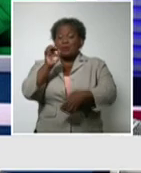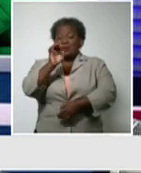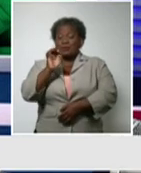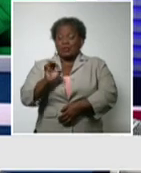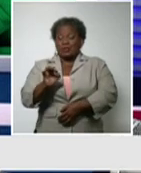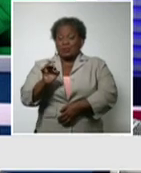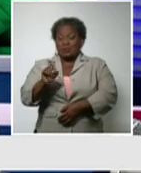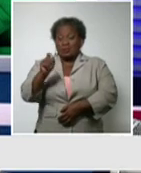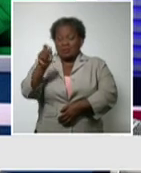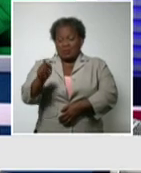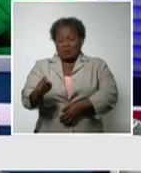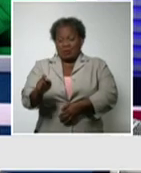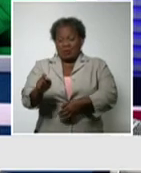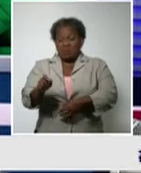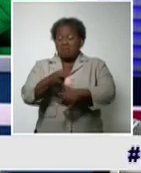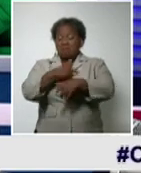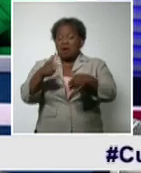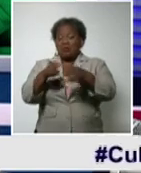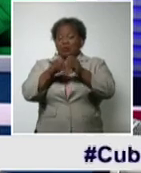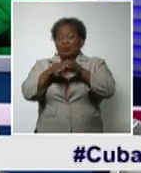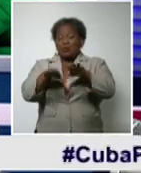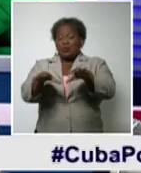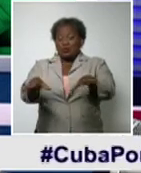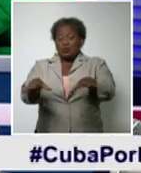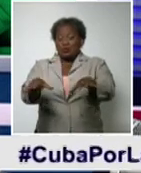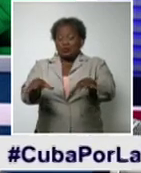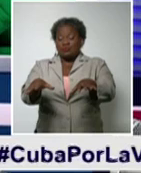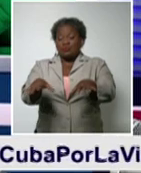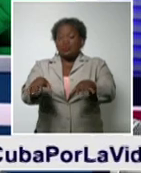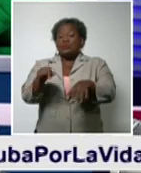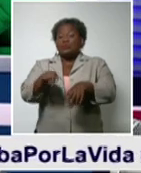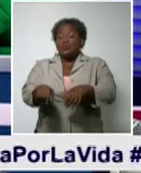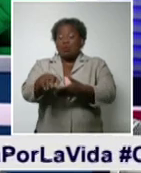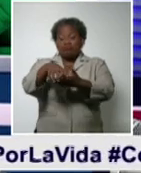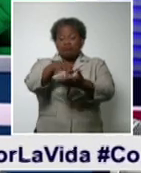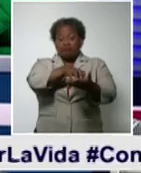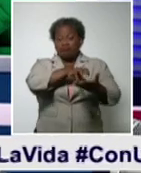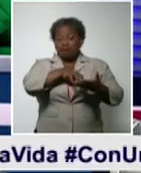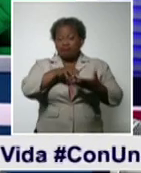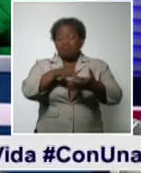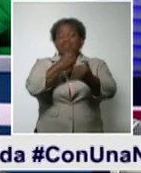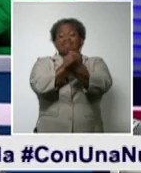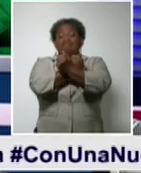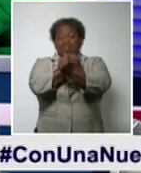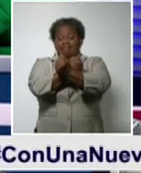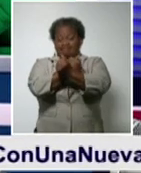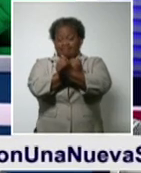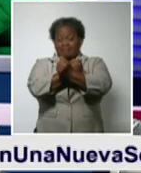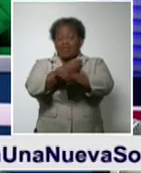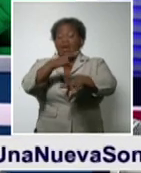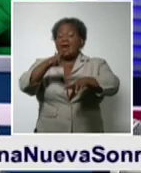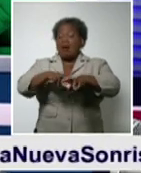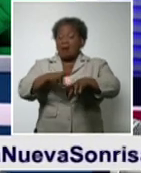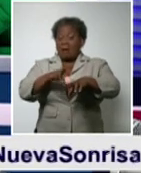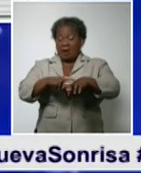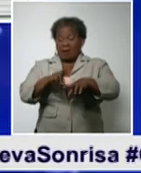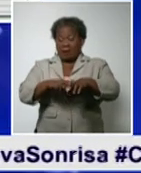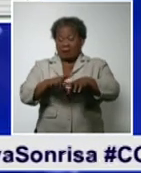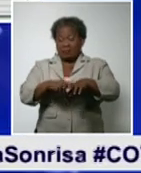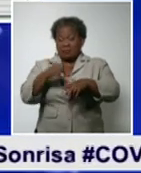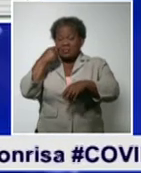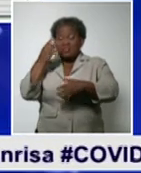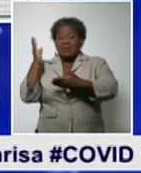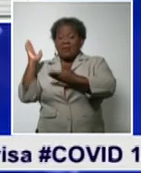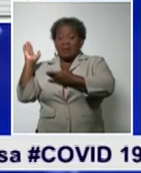mayor transmisión. Son lugares muy riesgosos. La Habana, como se puede ver aquí en el mapa y en